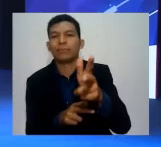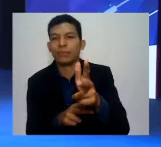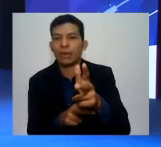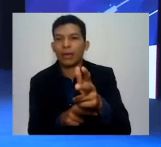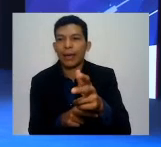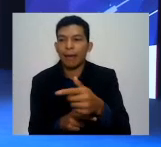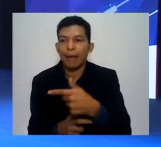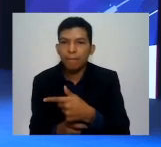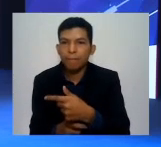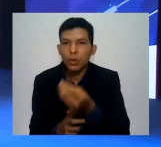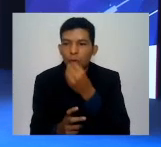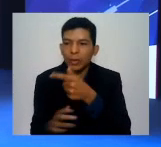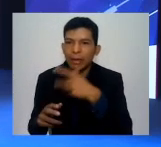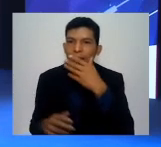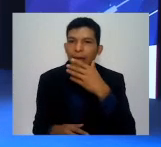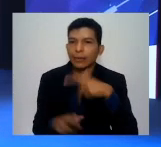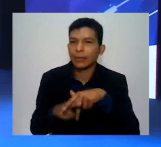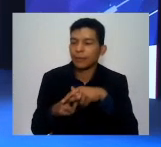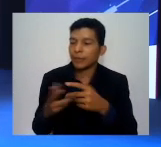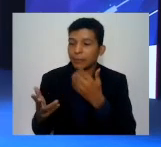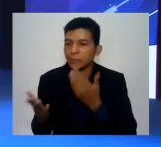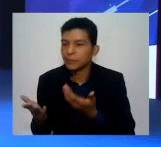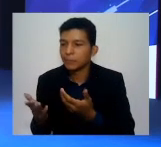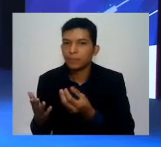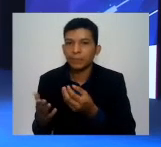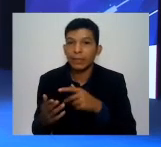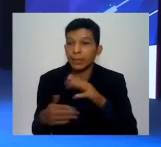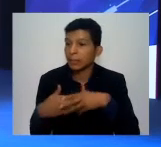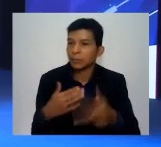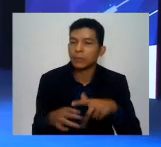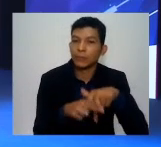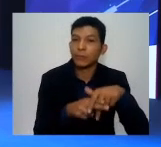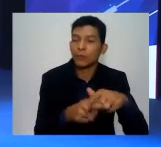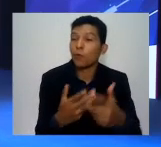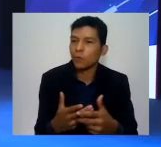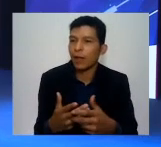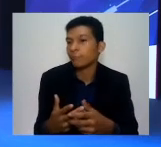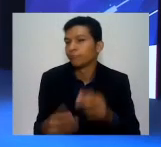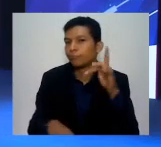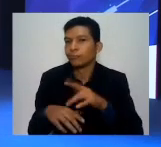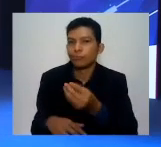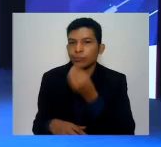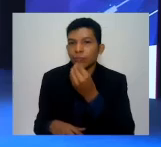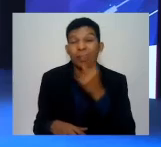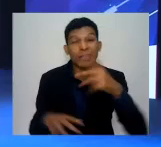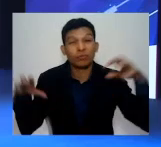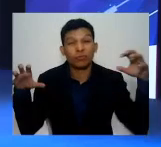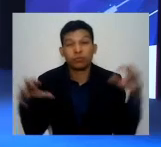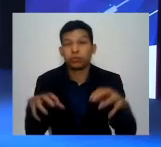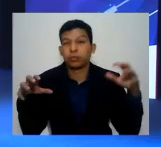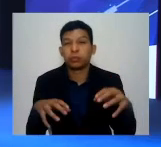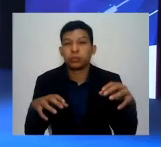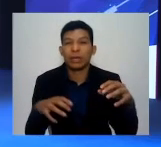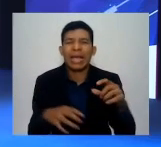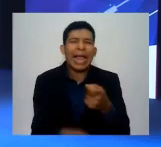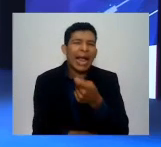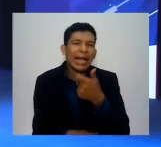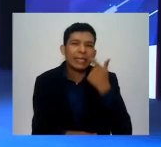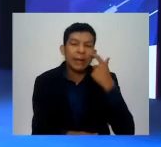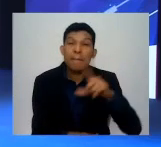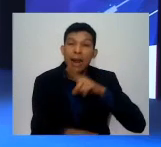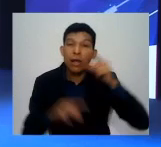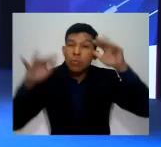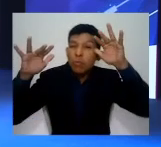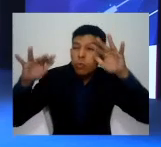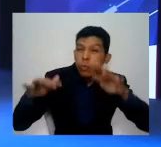a la altitud de Cali no es lo mismo que jugarlo a la del 30 o que jugar en Bogotá. Y obviamente ustedes han visto lo que le pasa a